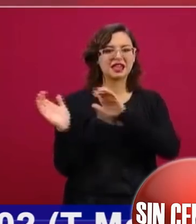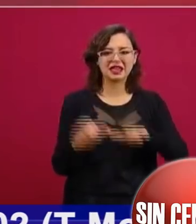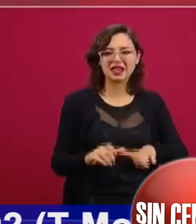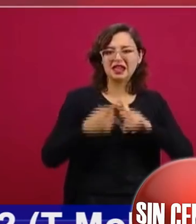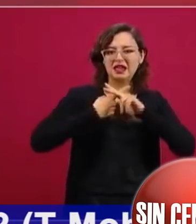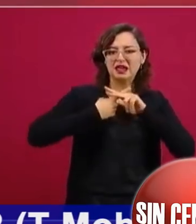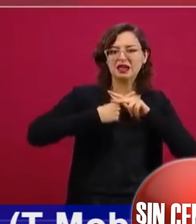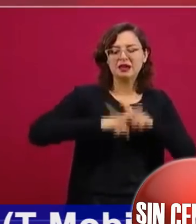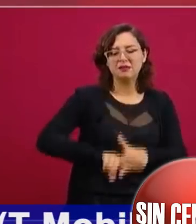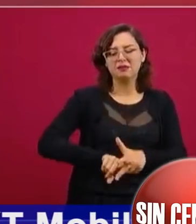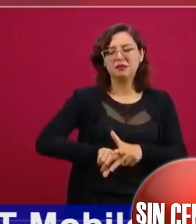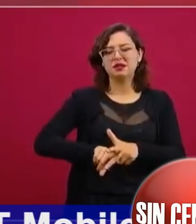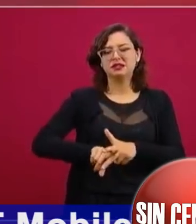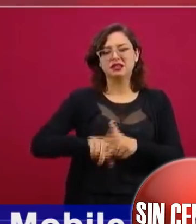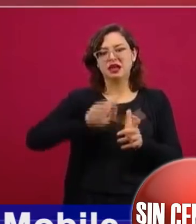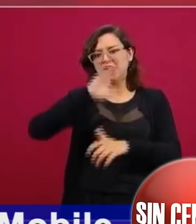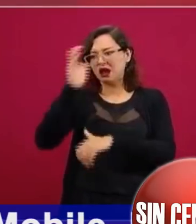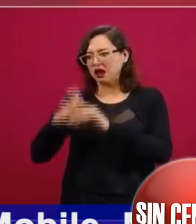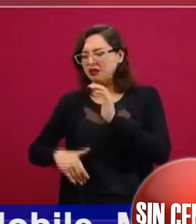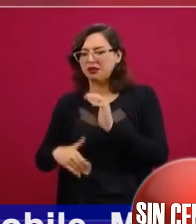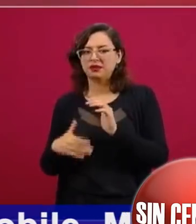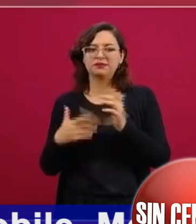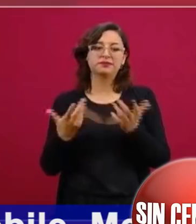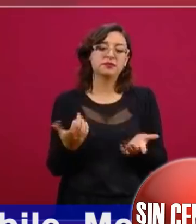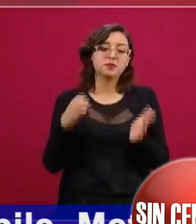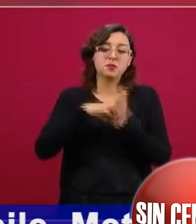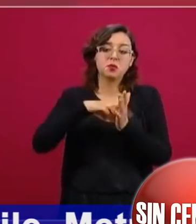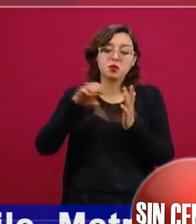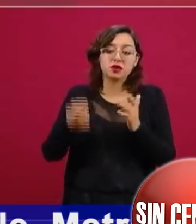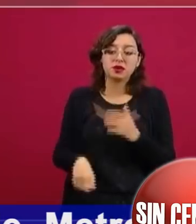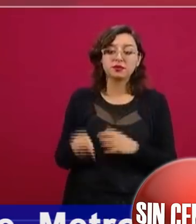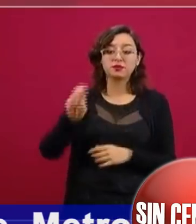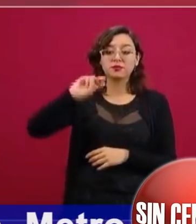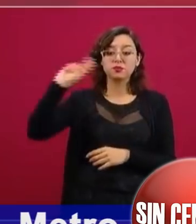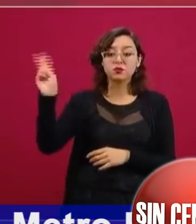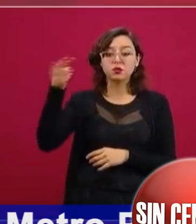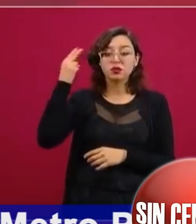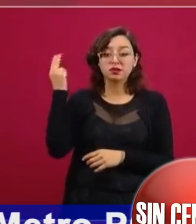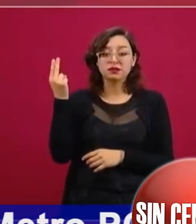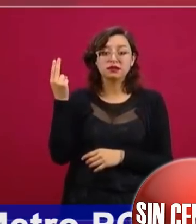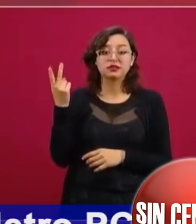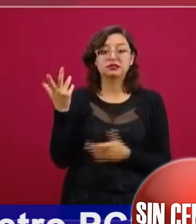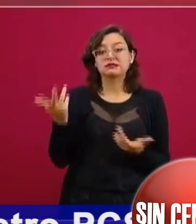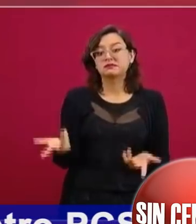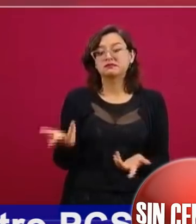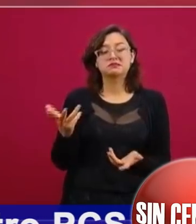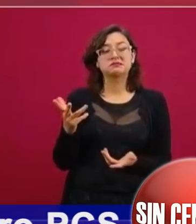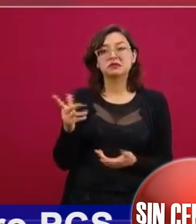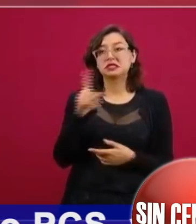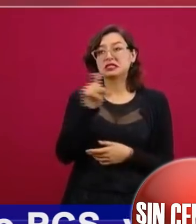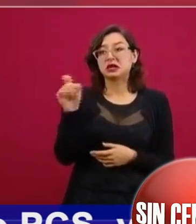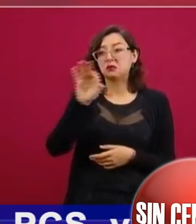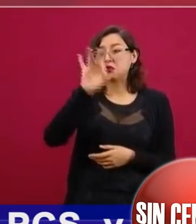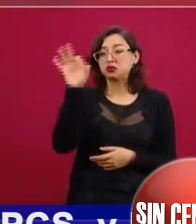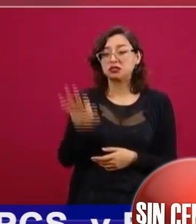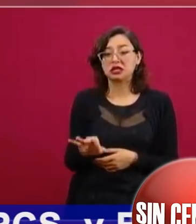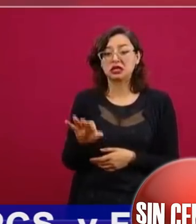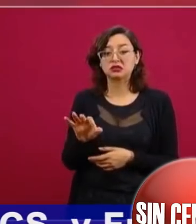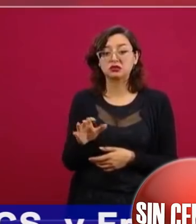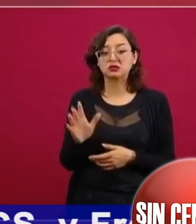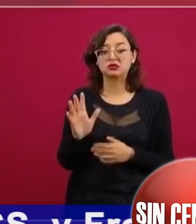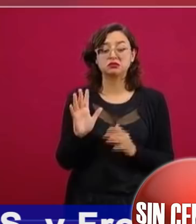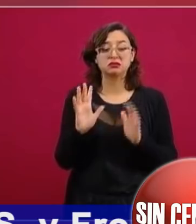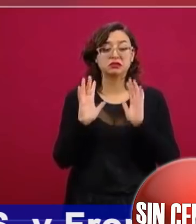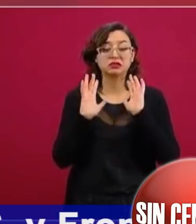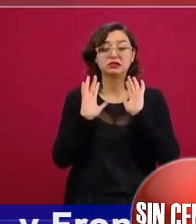y de término. Por ejemplo, educación superior, casi en su totalidad las universidades estarían ya